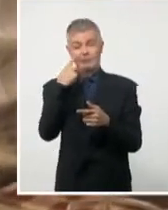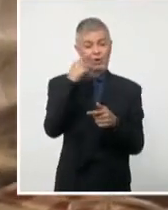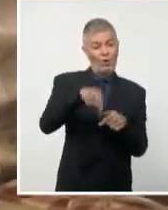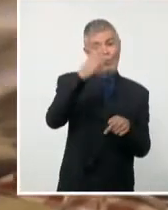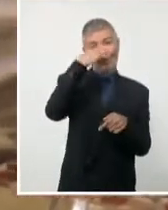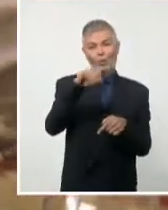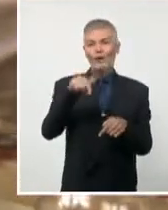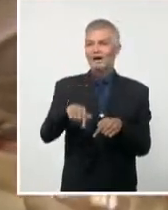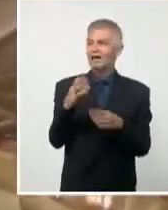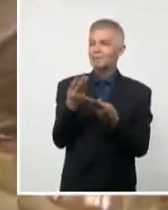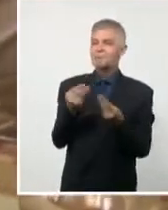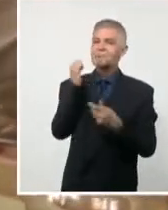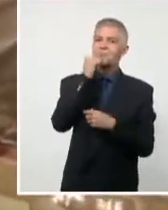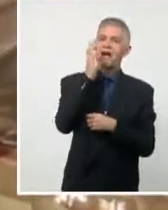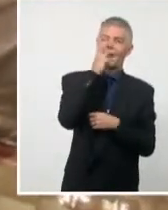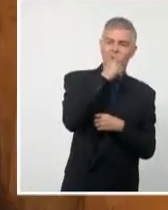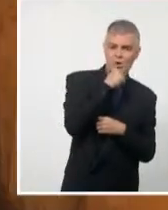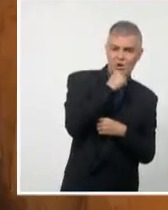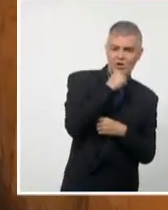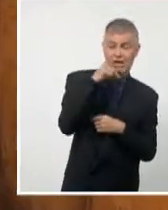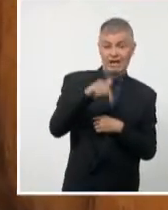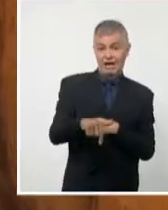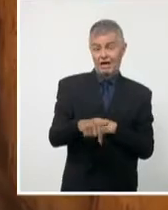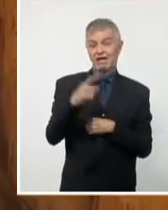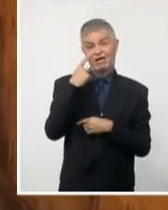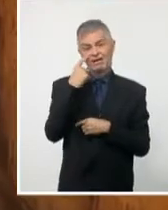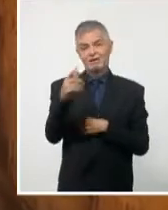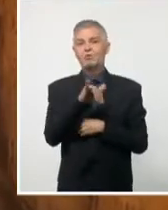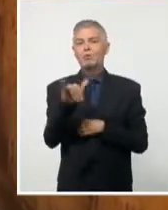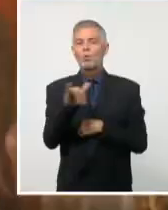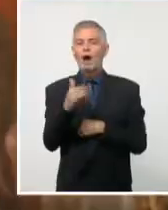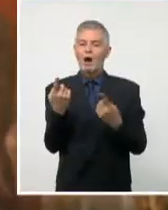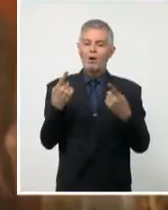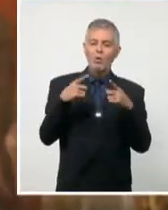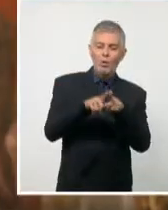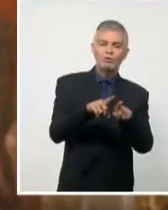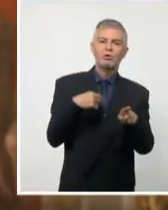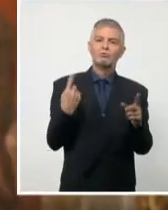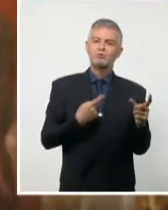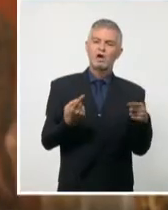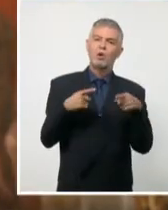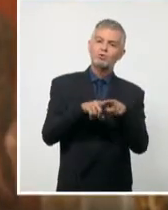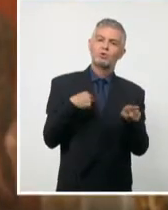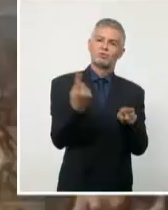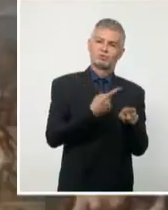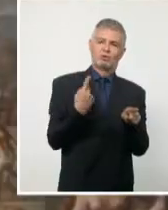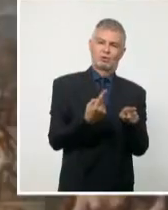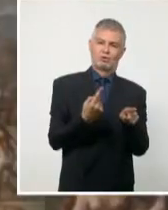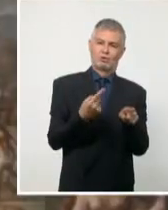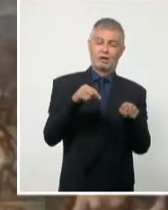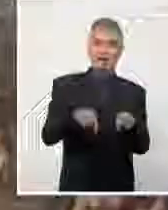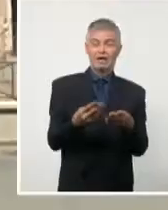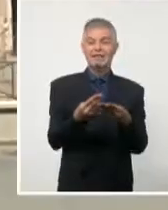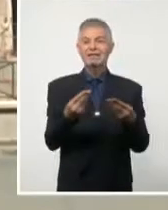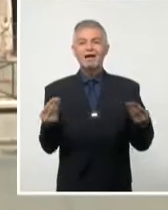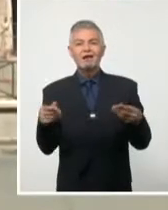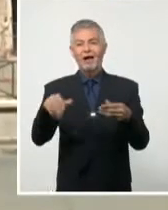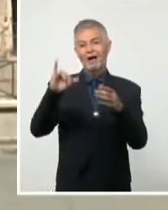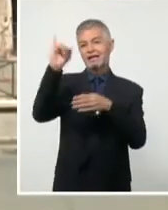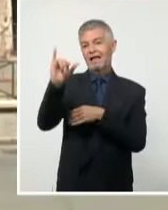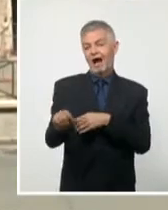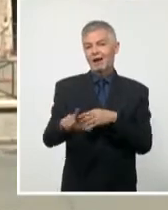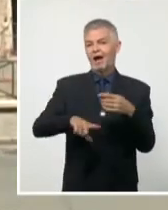salió alguna vez Oreste Ferrara para unirse a nuestra contienda. Esta tierra de artes y dioses, a